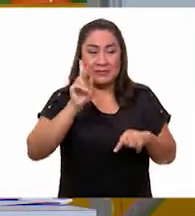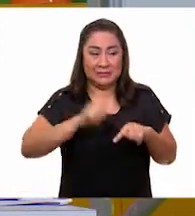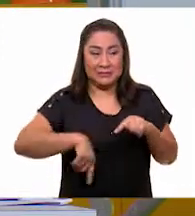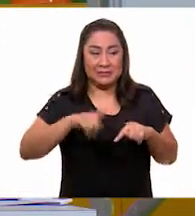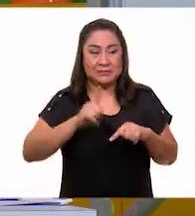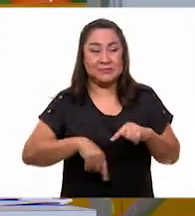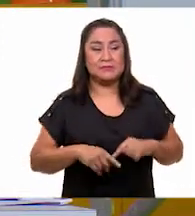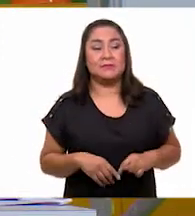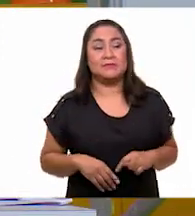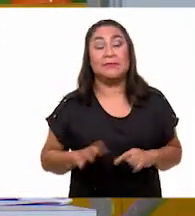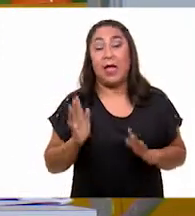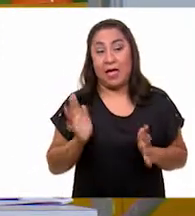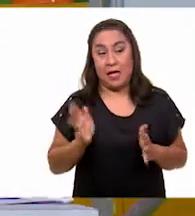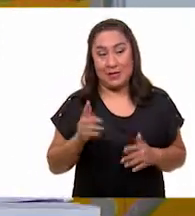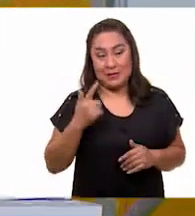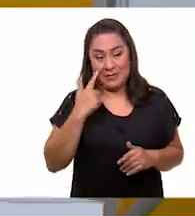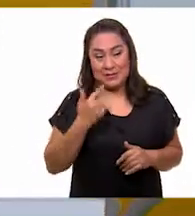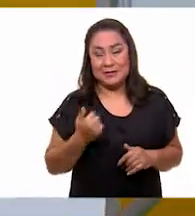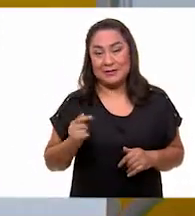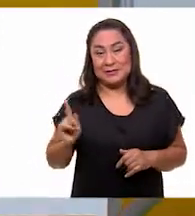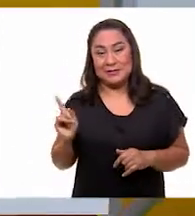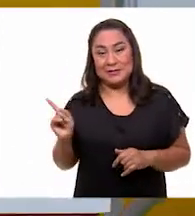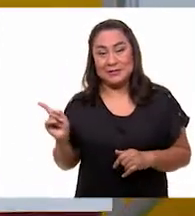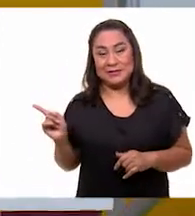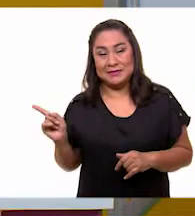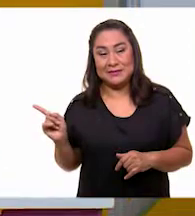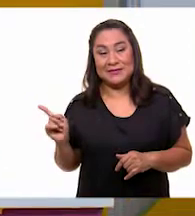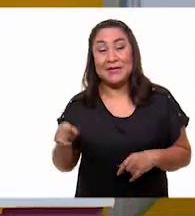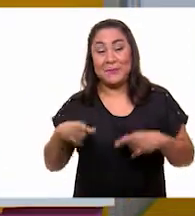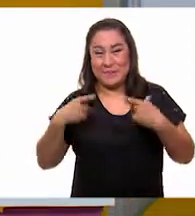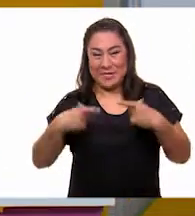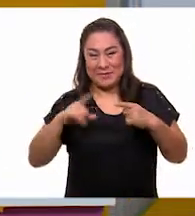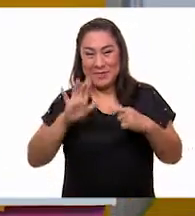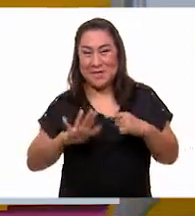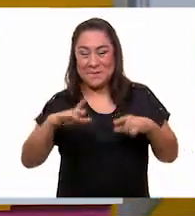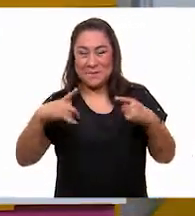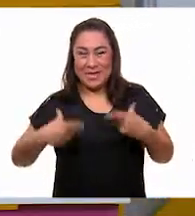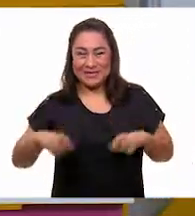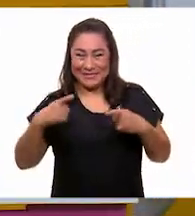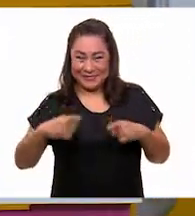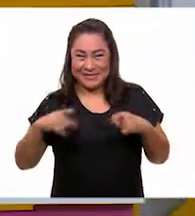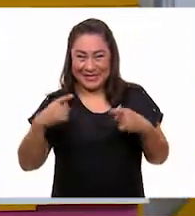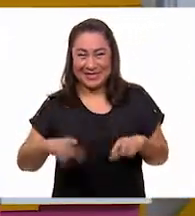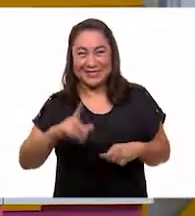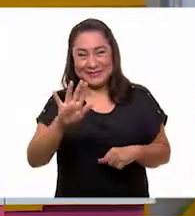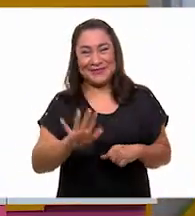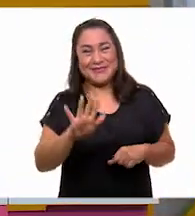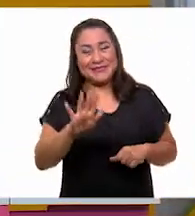importante es que... ya va saliendo. Creo que sí me quedó un pastelito, mira. ¿Te quedó un pastelito?